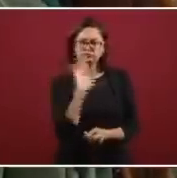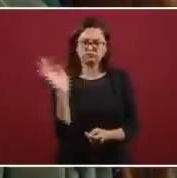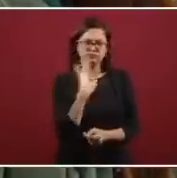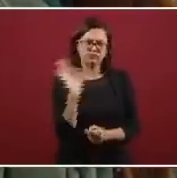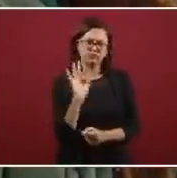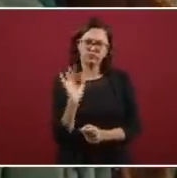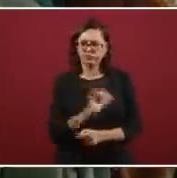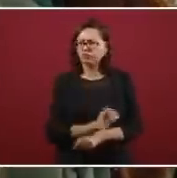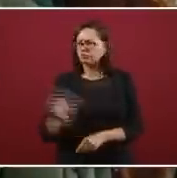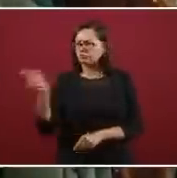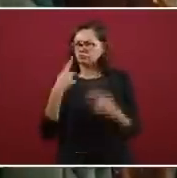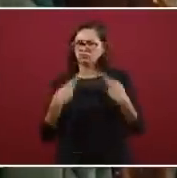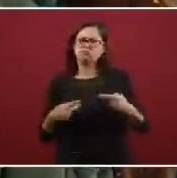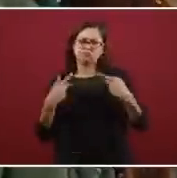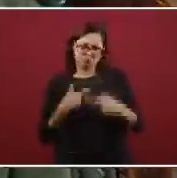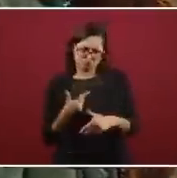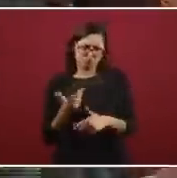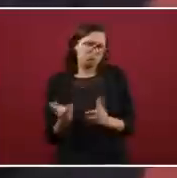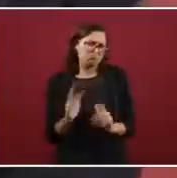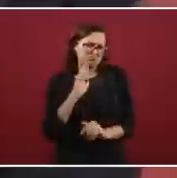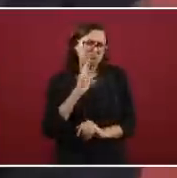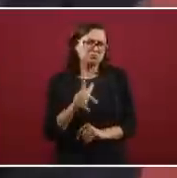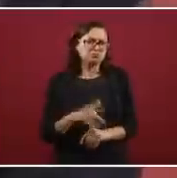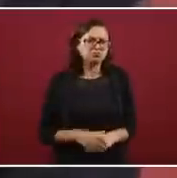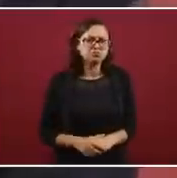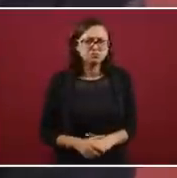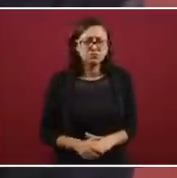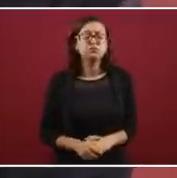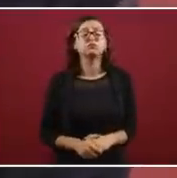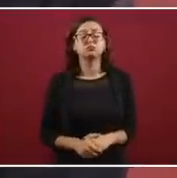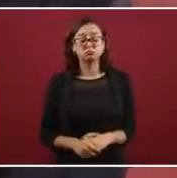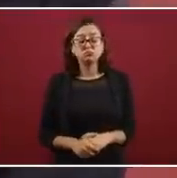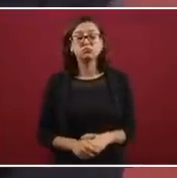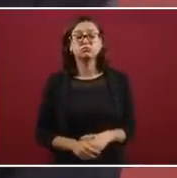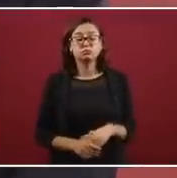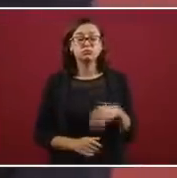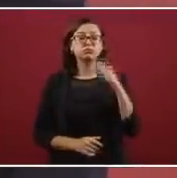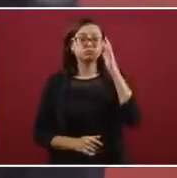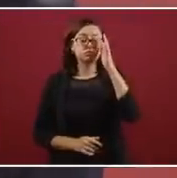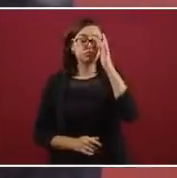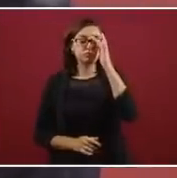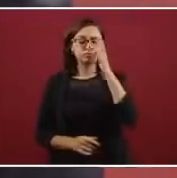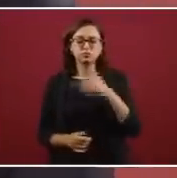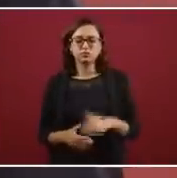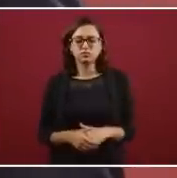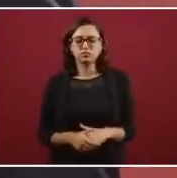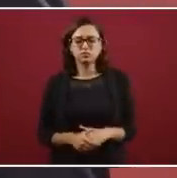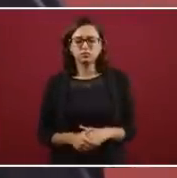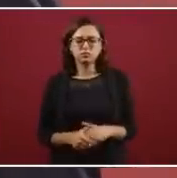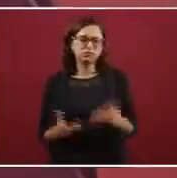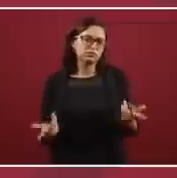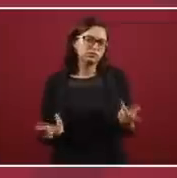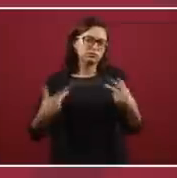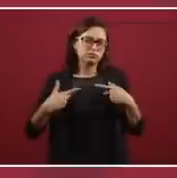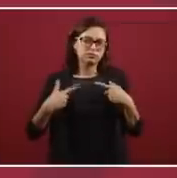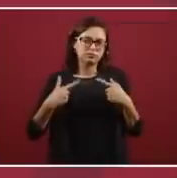se avanzaría muchísimo. Sí. Y ser un llamado a todos,